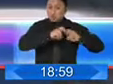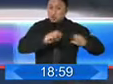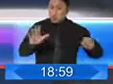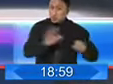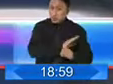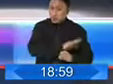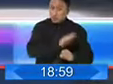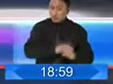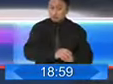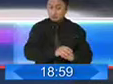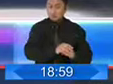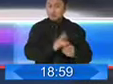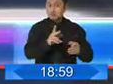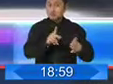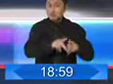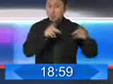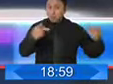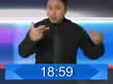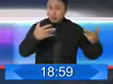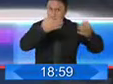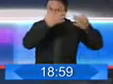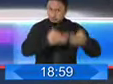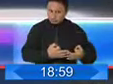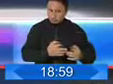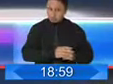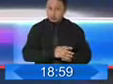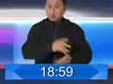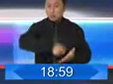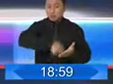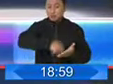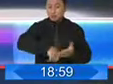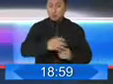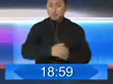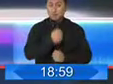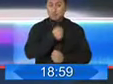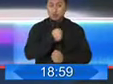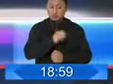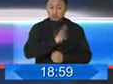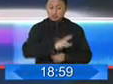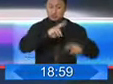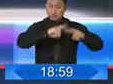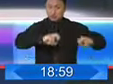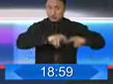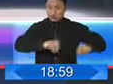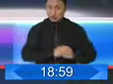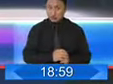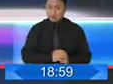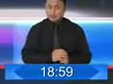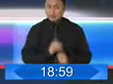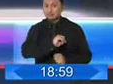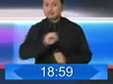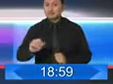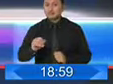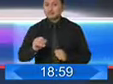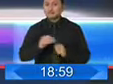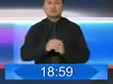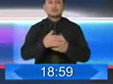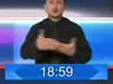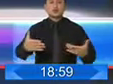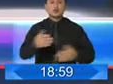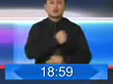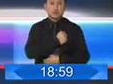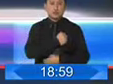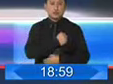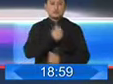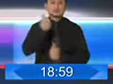de un diario serio, con firma del periodista que hizo la investigación, sobre el patrimonio de uno de los